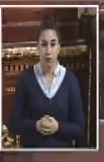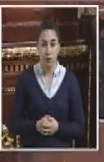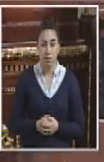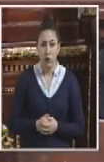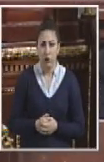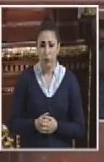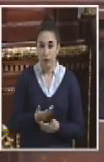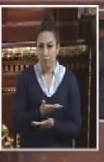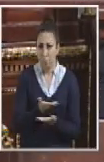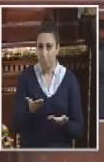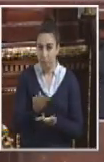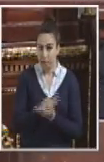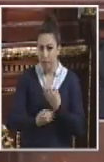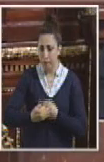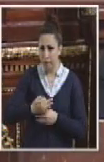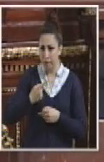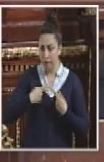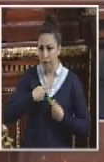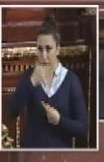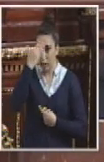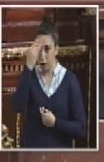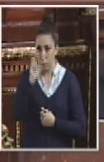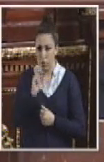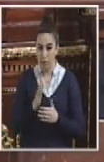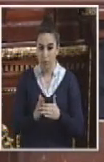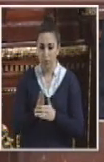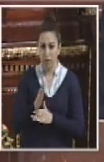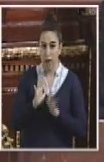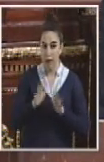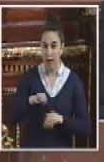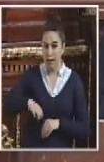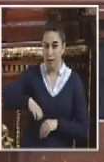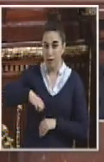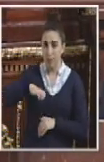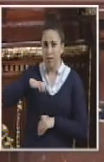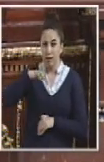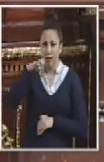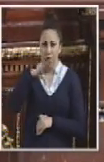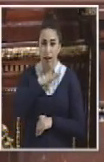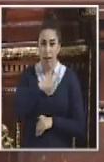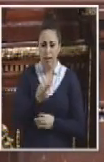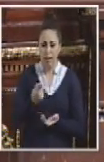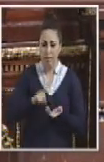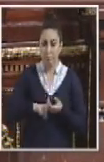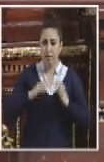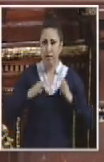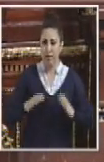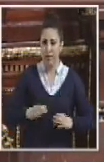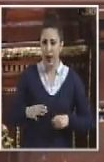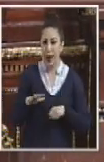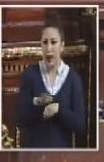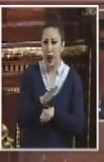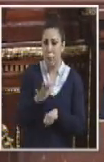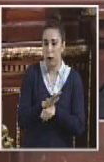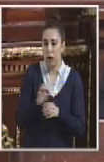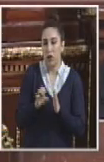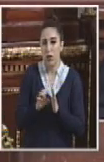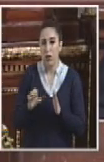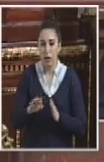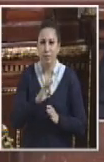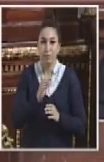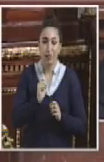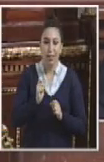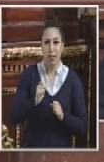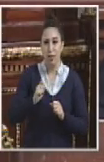Todos estamos conscientes que cuando llega a la edad avanzada, acontecen cambios naturales en la persona con respecto a su estado de salud, actividad